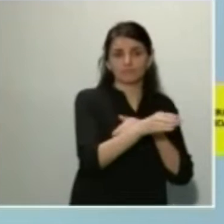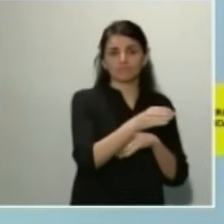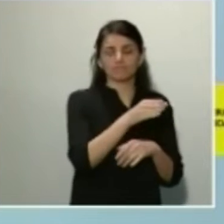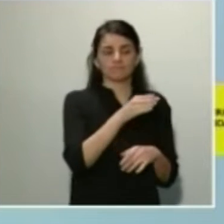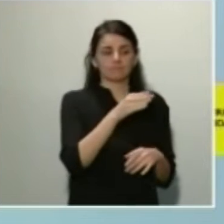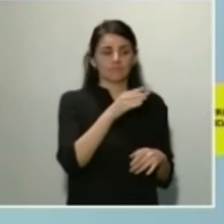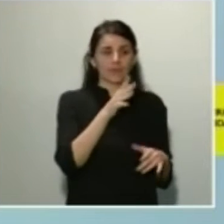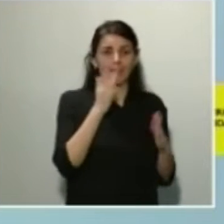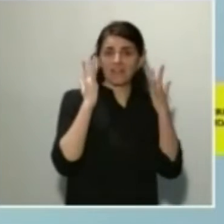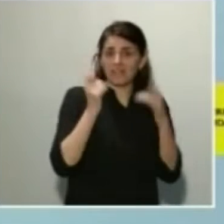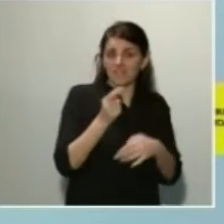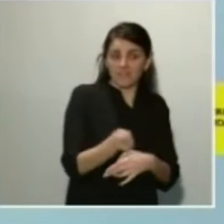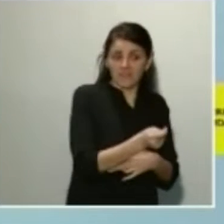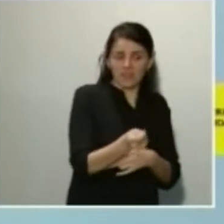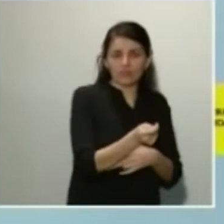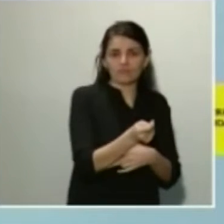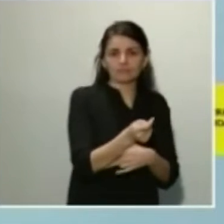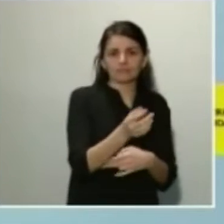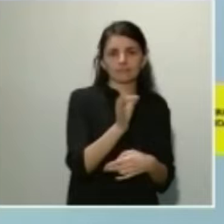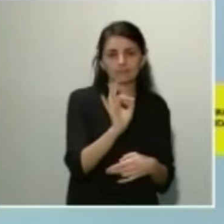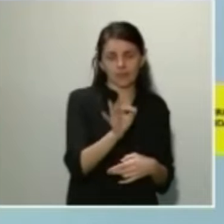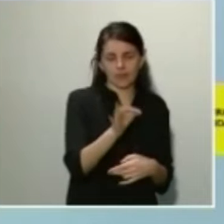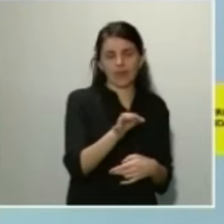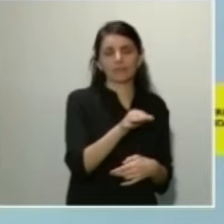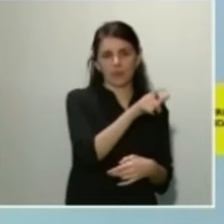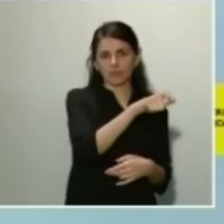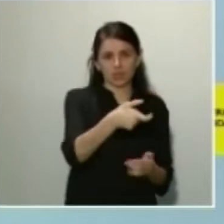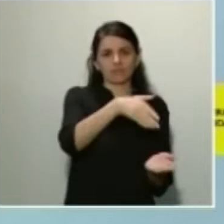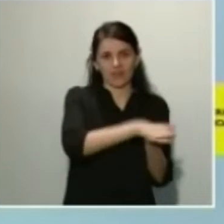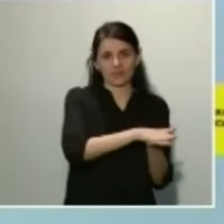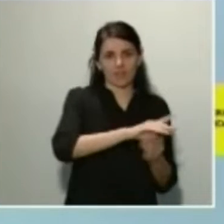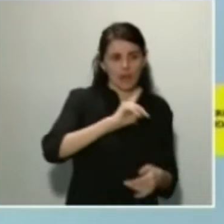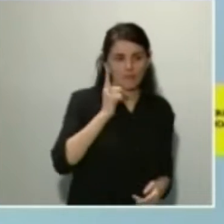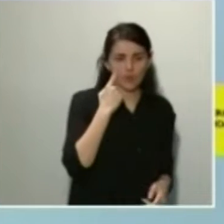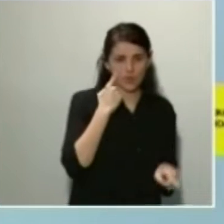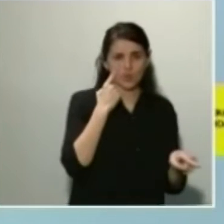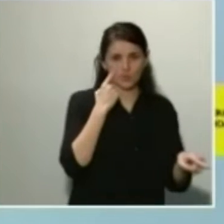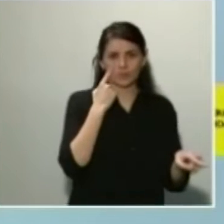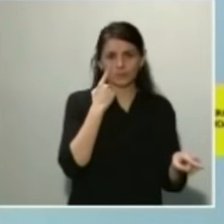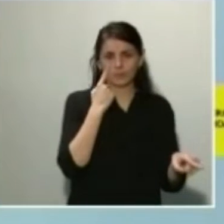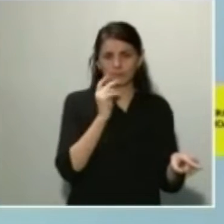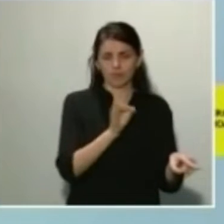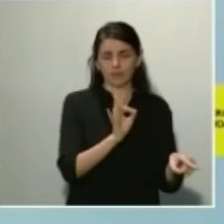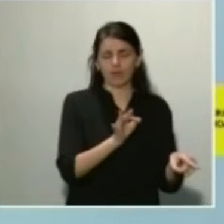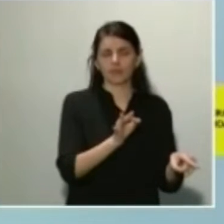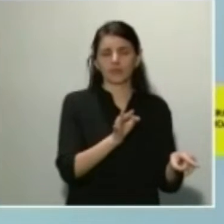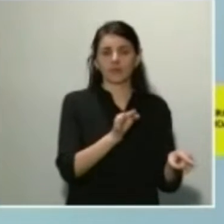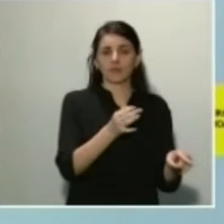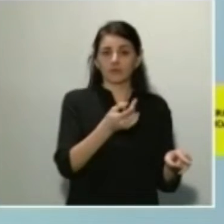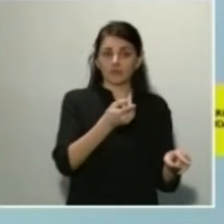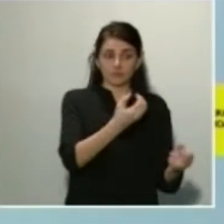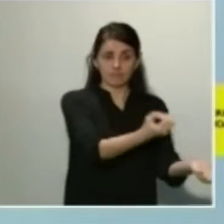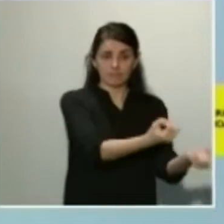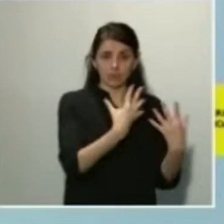sú desinfección, se han encontrado con persoas fallecidas, hecho que se ha puesto en conocimiento de la